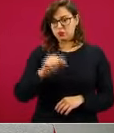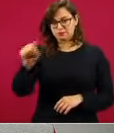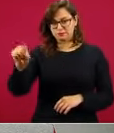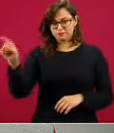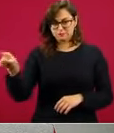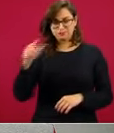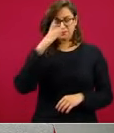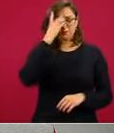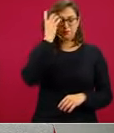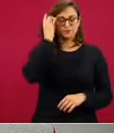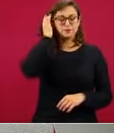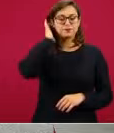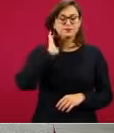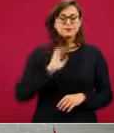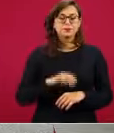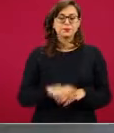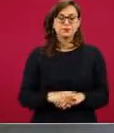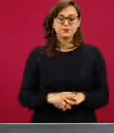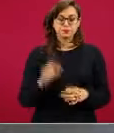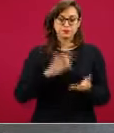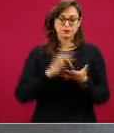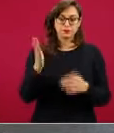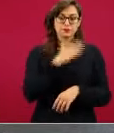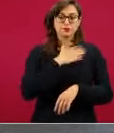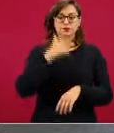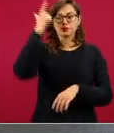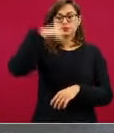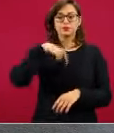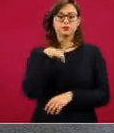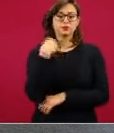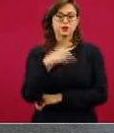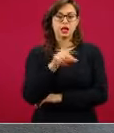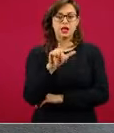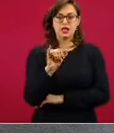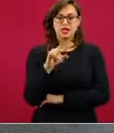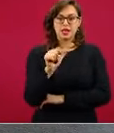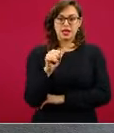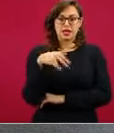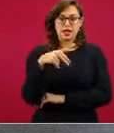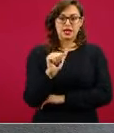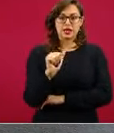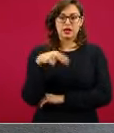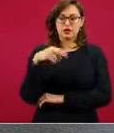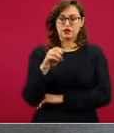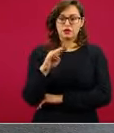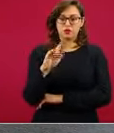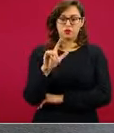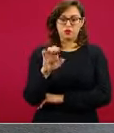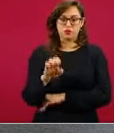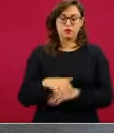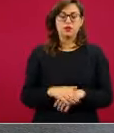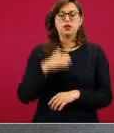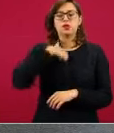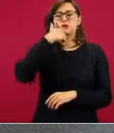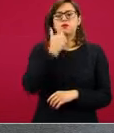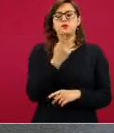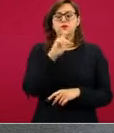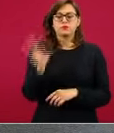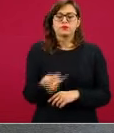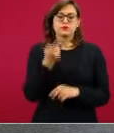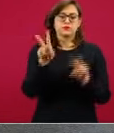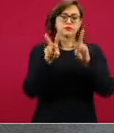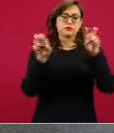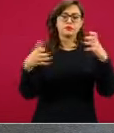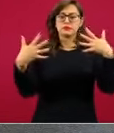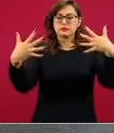favor. Gracias, buenas noches. Liliana Noble de Pulso Saludable. Doctor Gatell, yo le quisiera preguntar con este tema de la crisis climática,